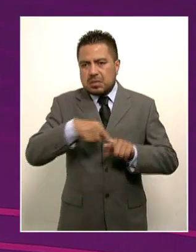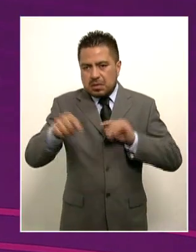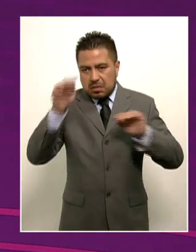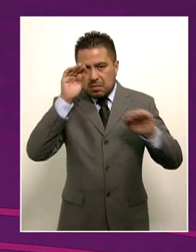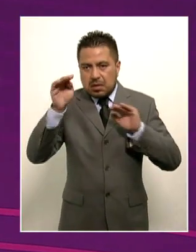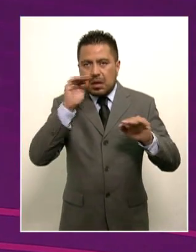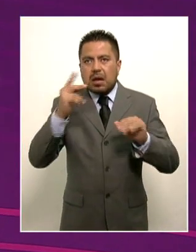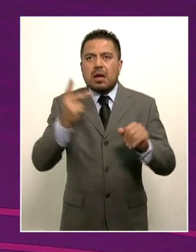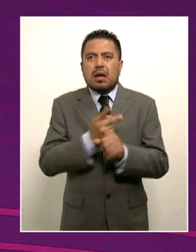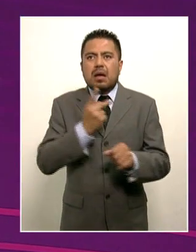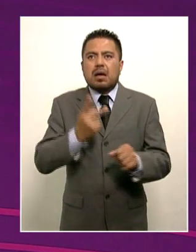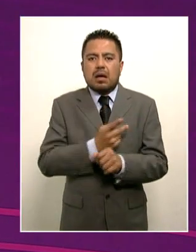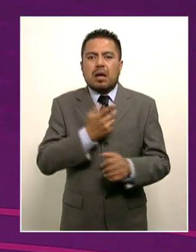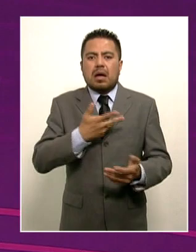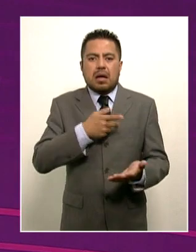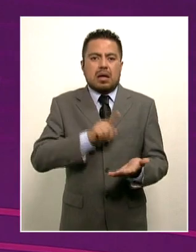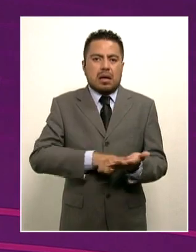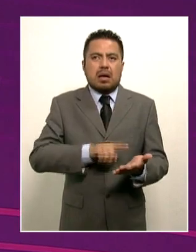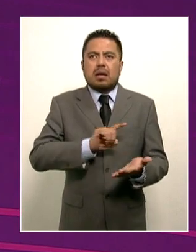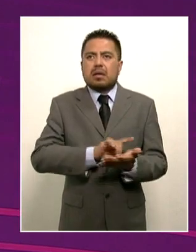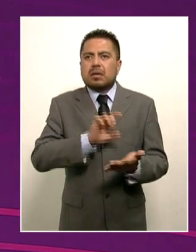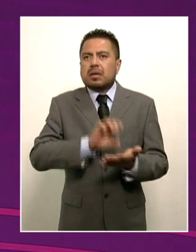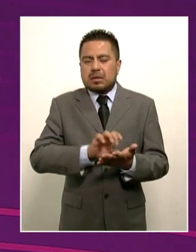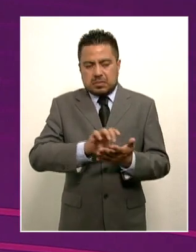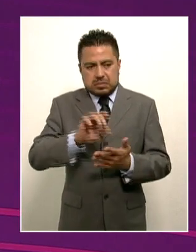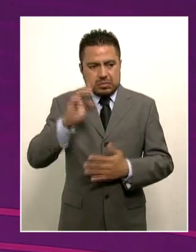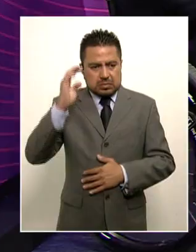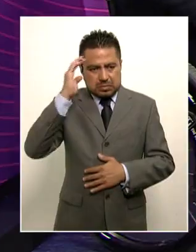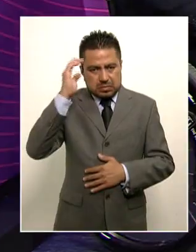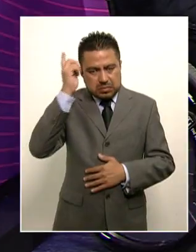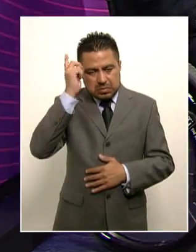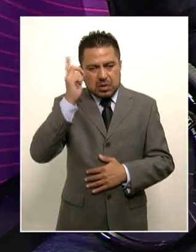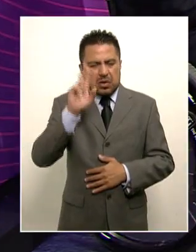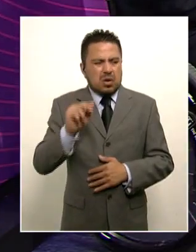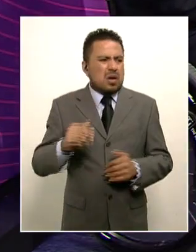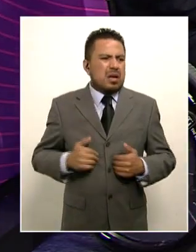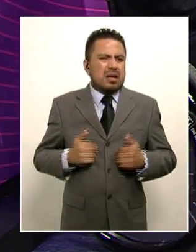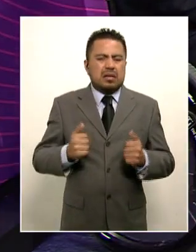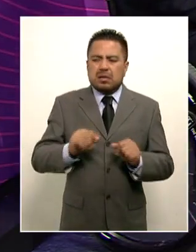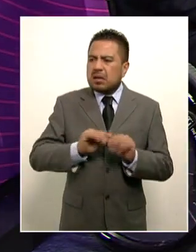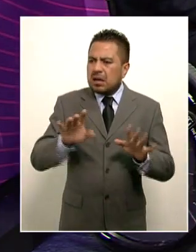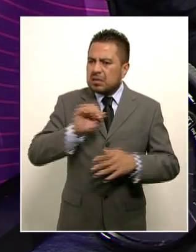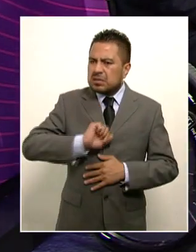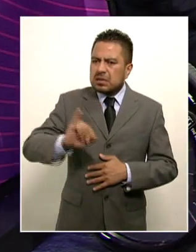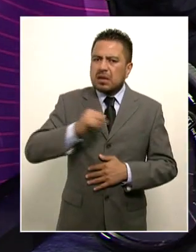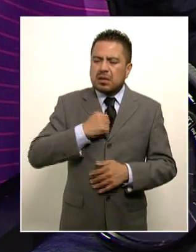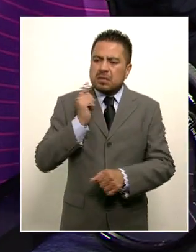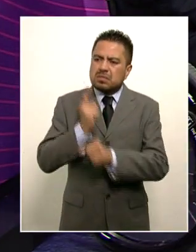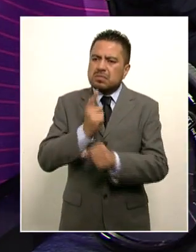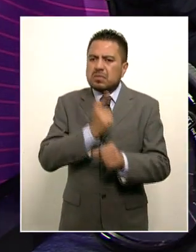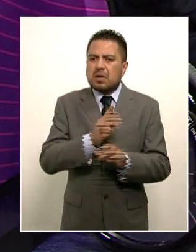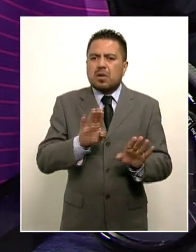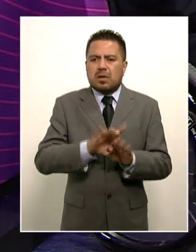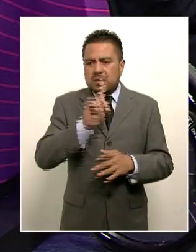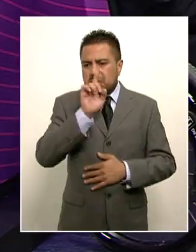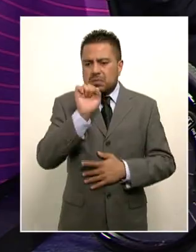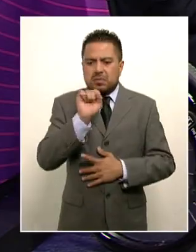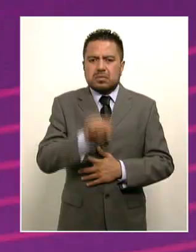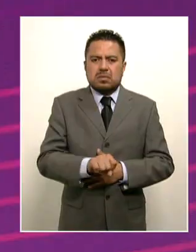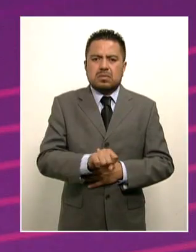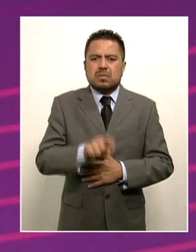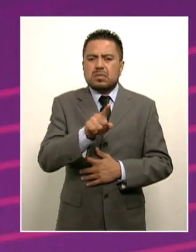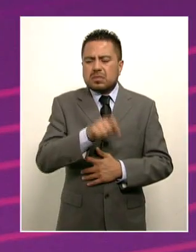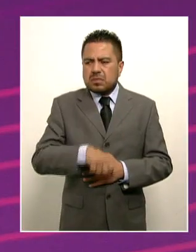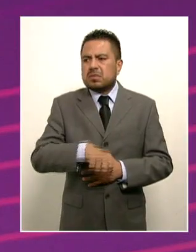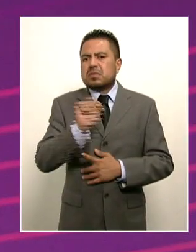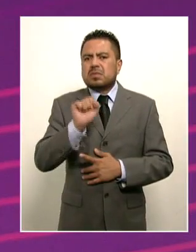que tiene discapacidad intelectual y que, ay, no entiende, ¿no? O sea, claro que sí, yo veía su actitud de bajar la cara, ¿no? Y yo decía, no, o sea, tú